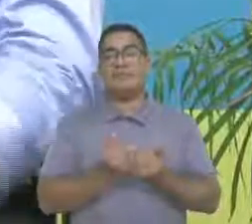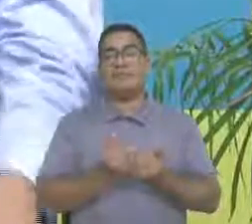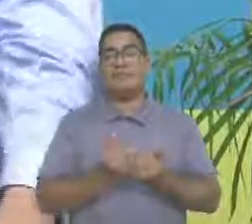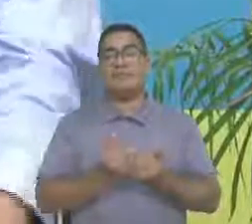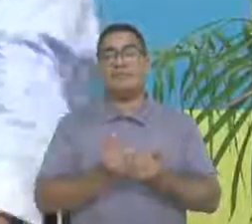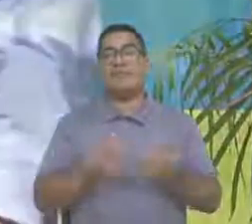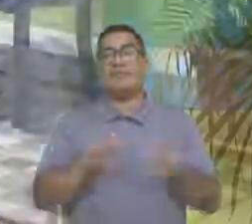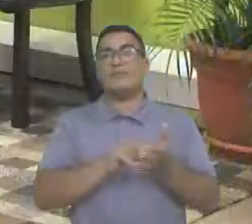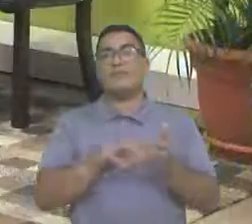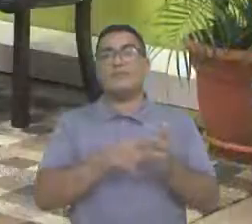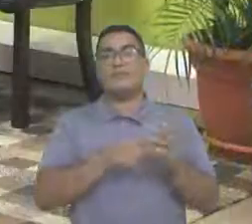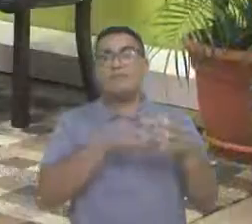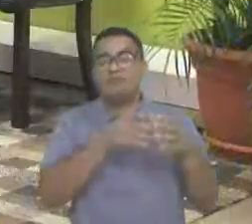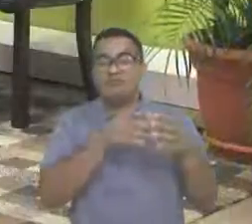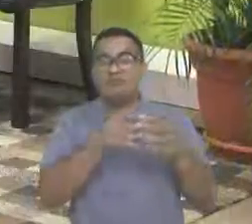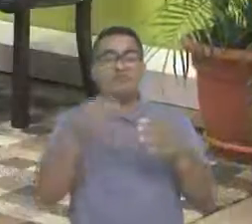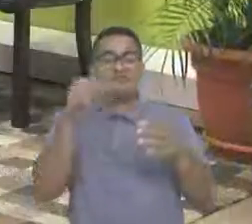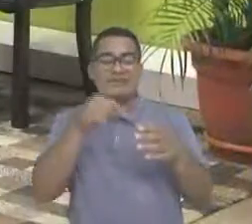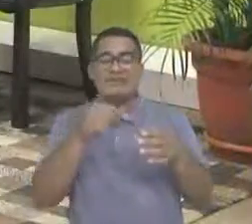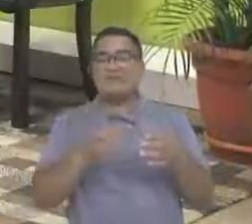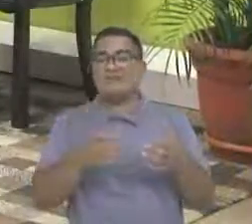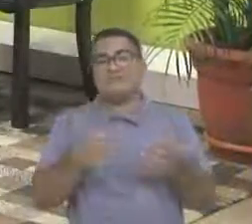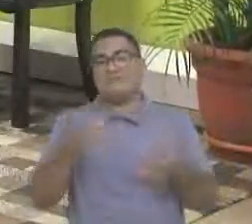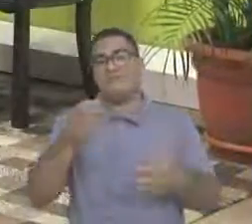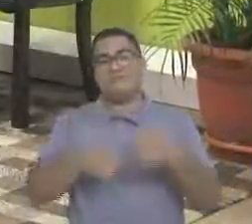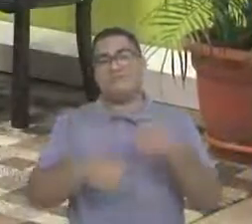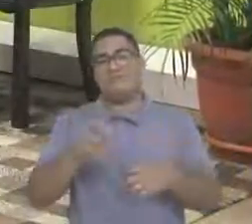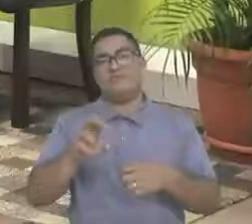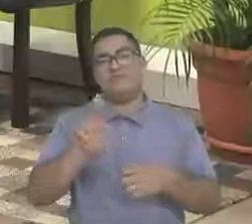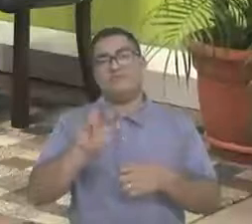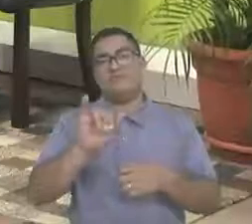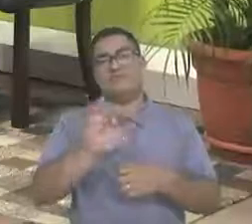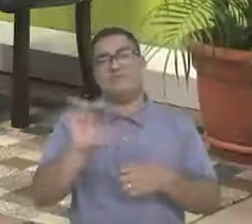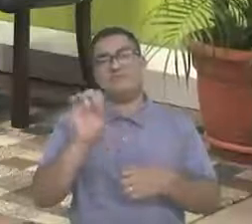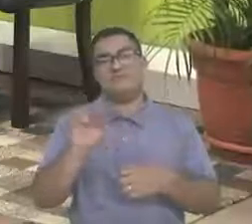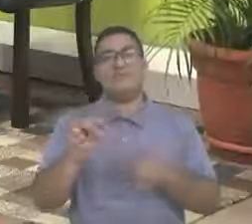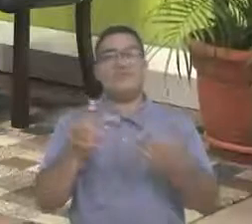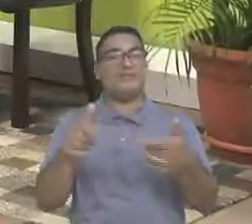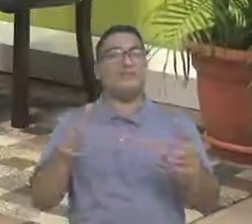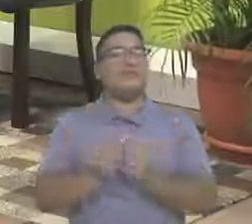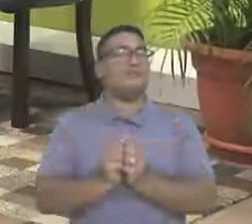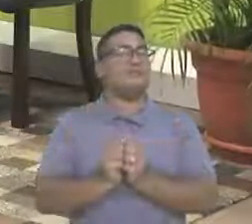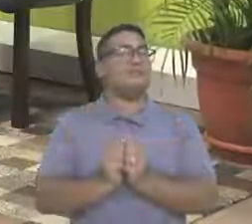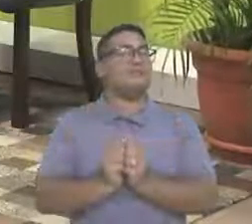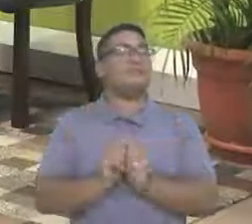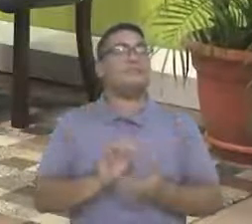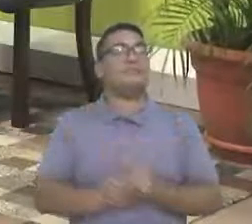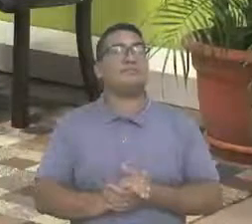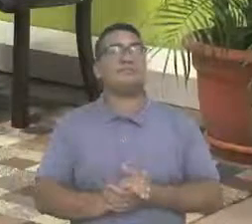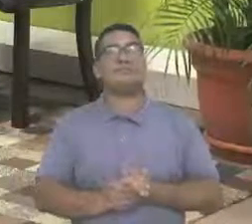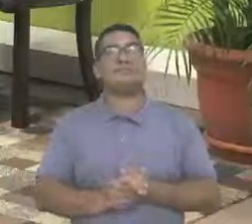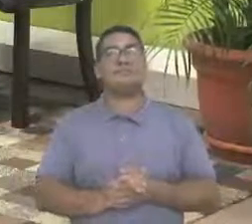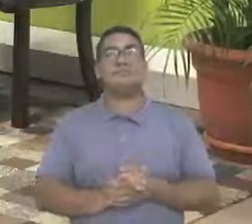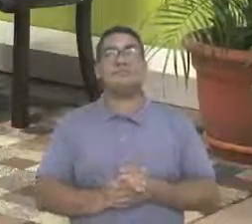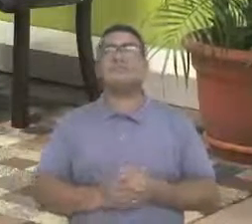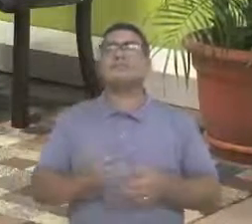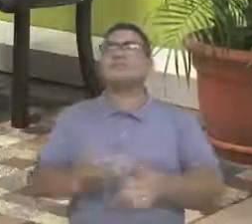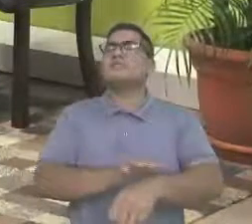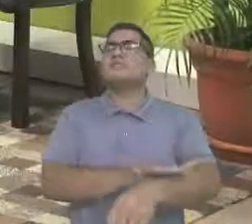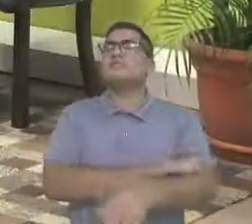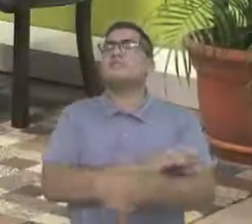obedece a ese pequeño grupo de pacientes jóvenes. Uh-huh. Ahora, hablemos de los síntomas,